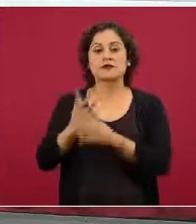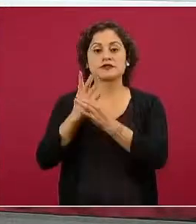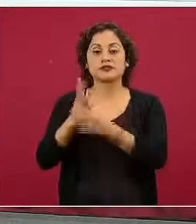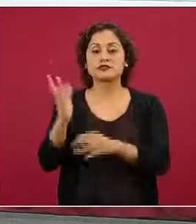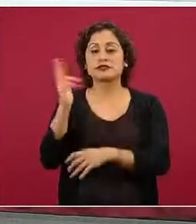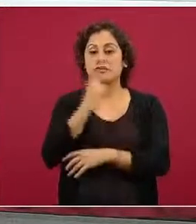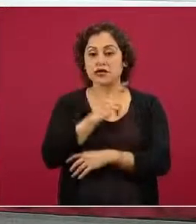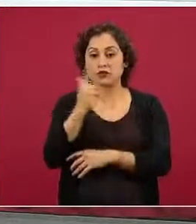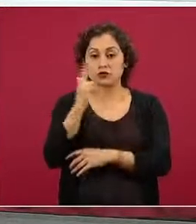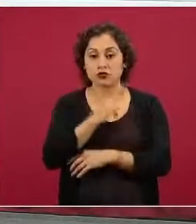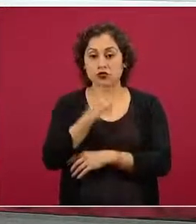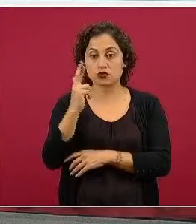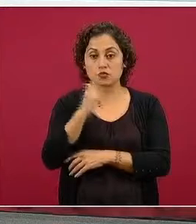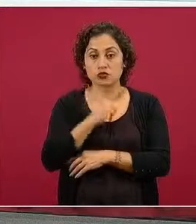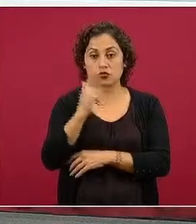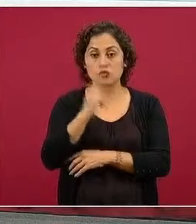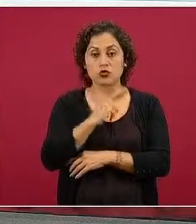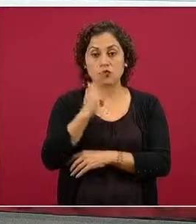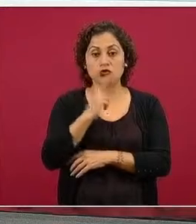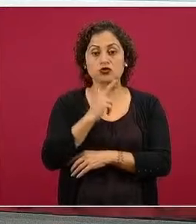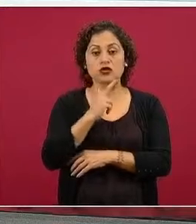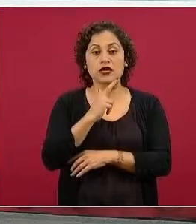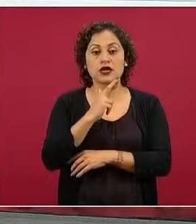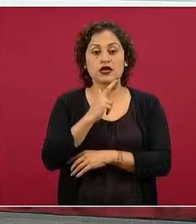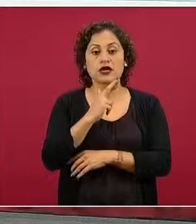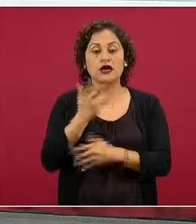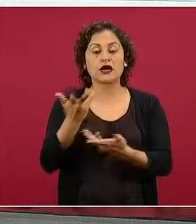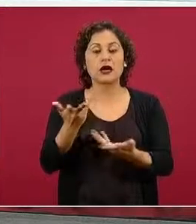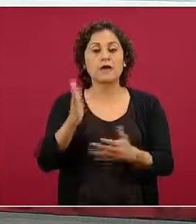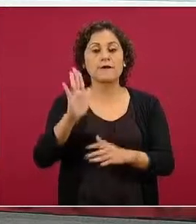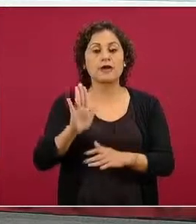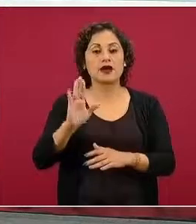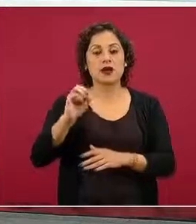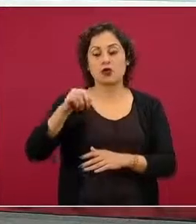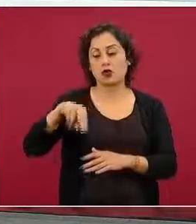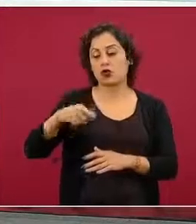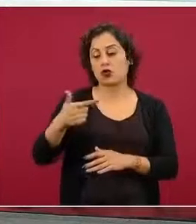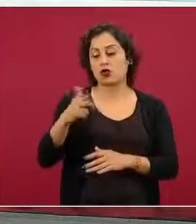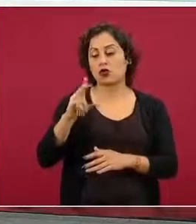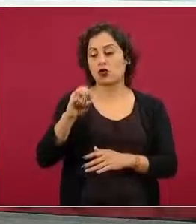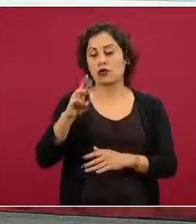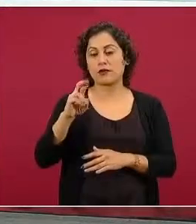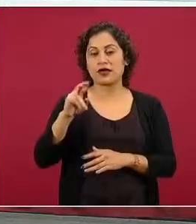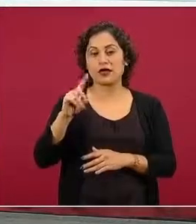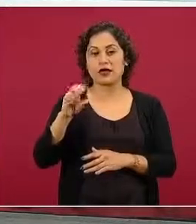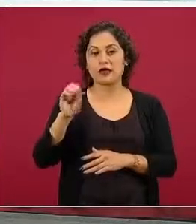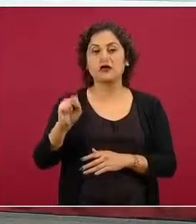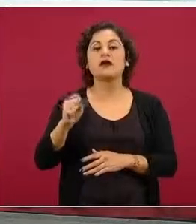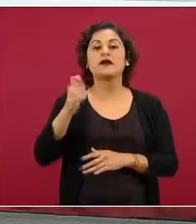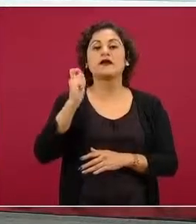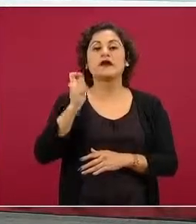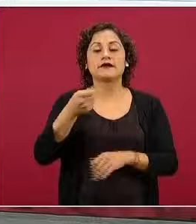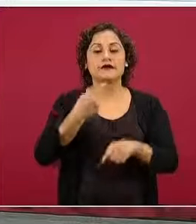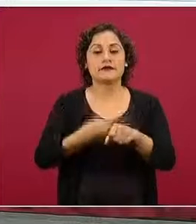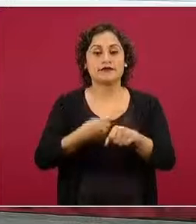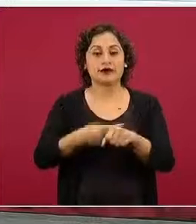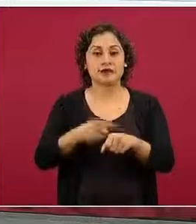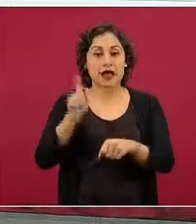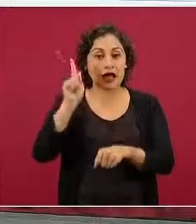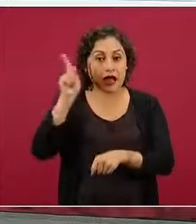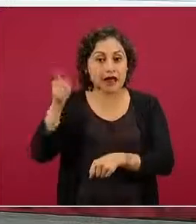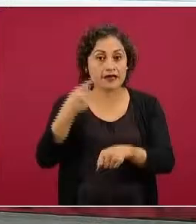Rusia está en un escenario que se conoce como conglomerado de casos. No hay una transmisión